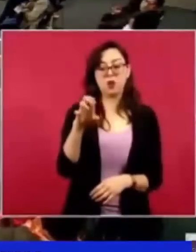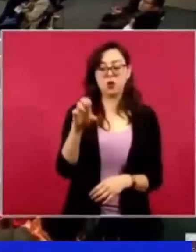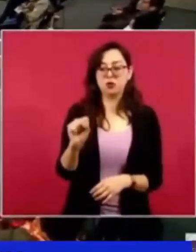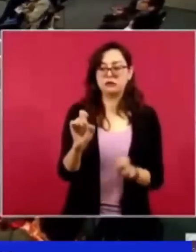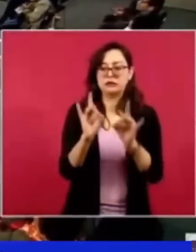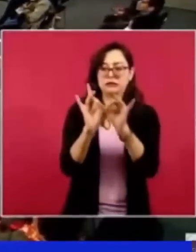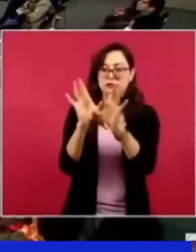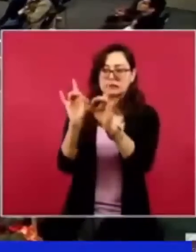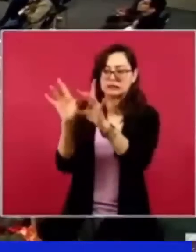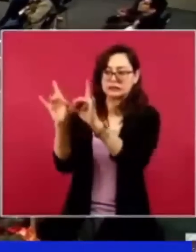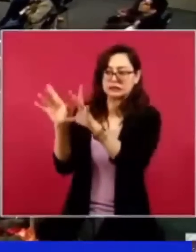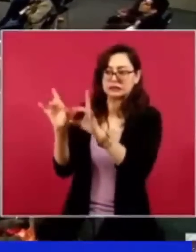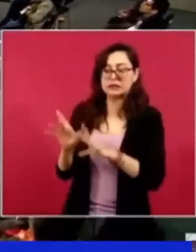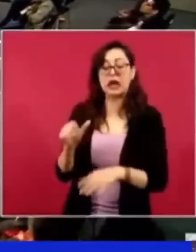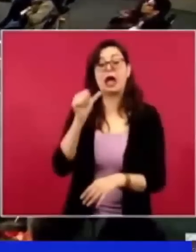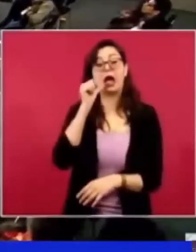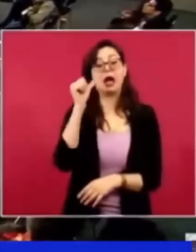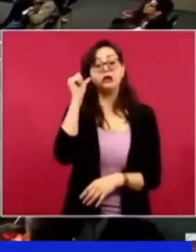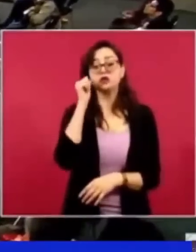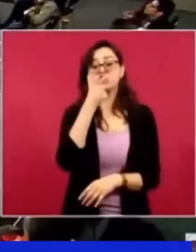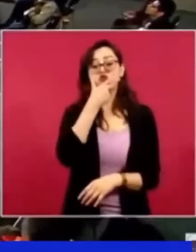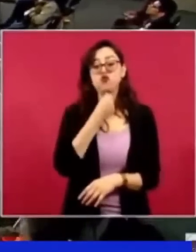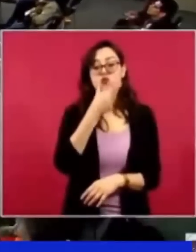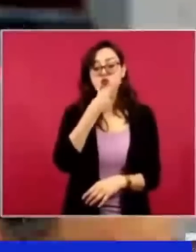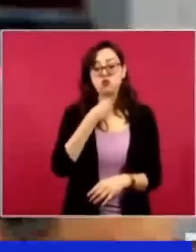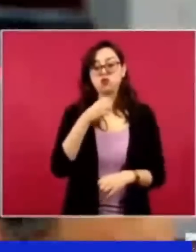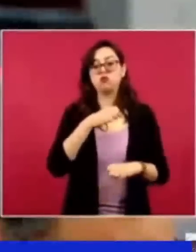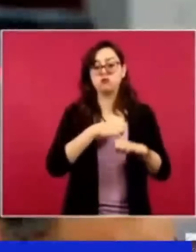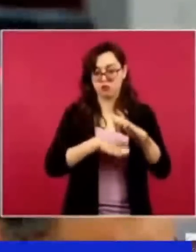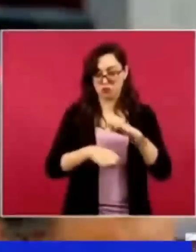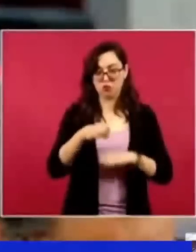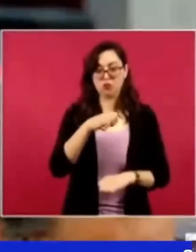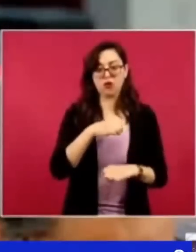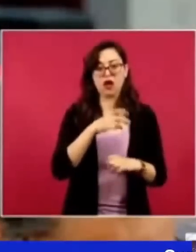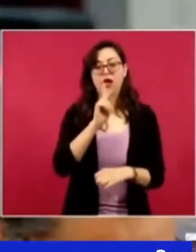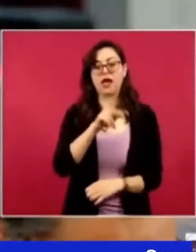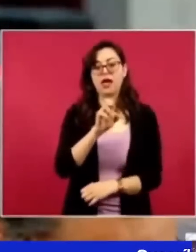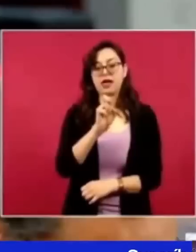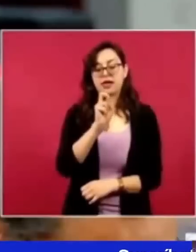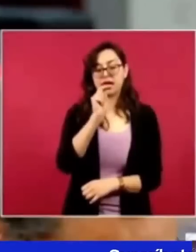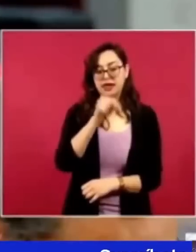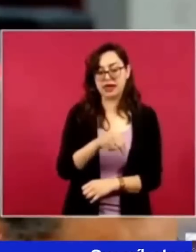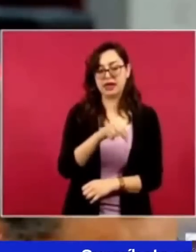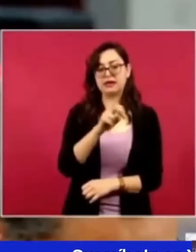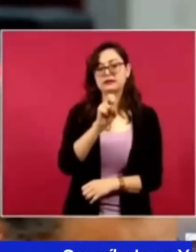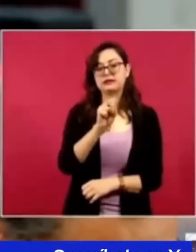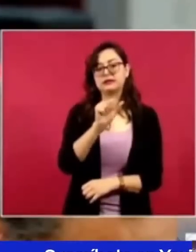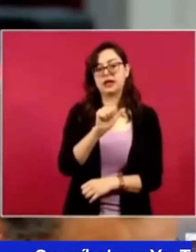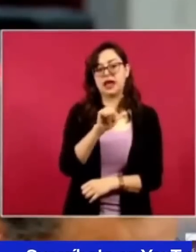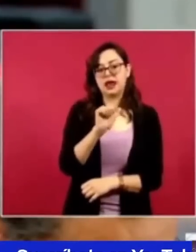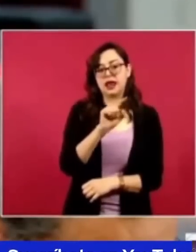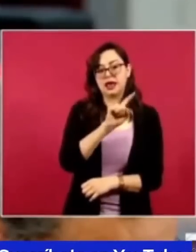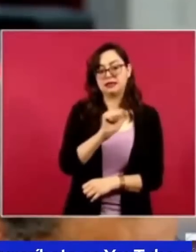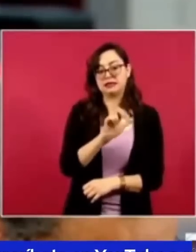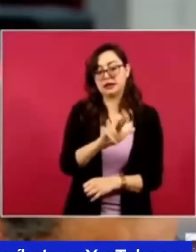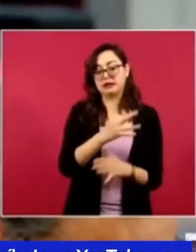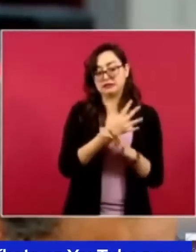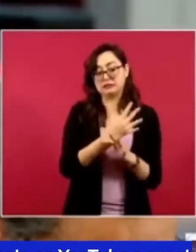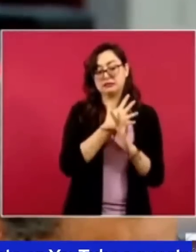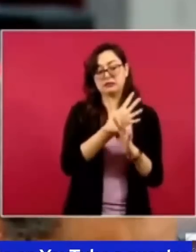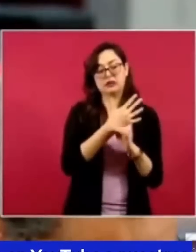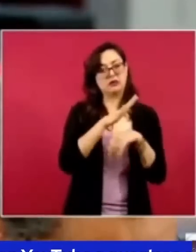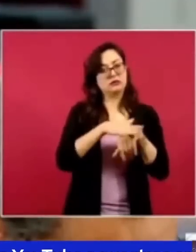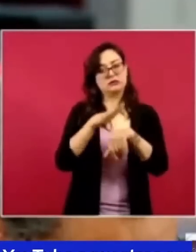Ken Salazar emitió un comunicado de alerta y que se tiene que trabajar